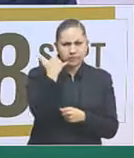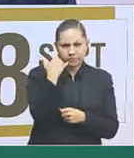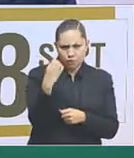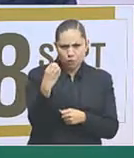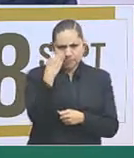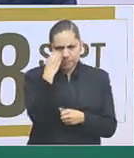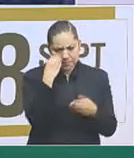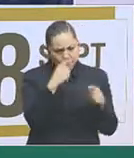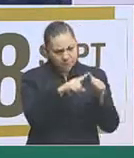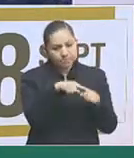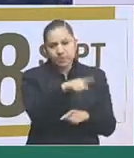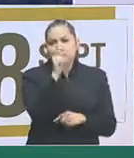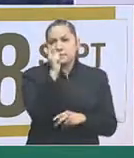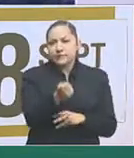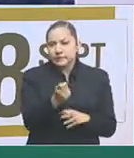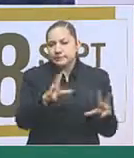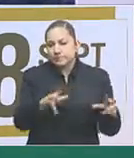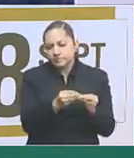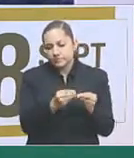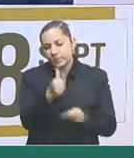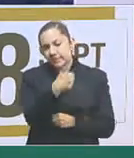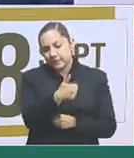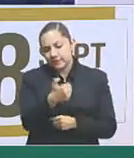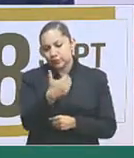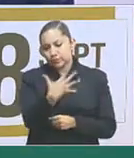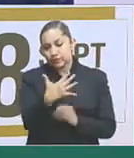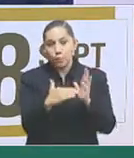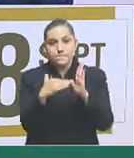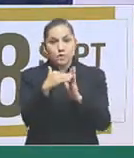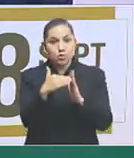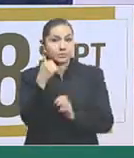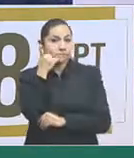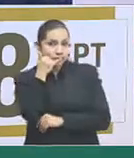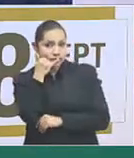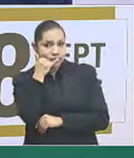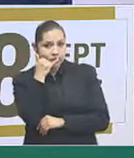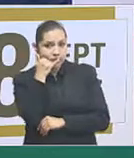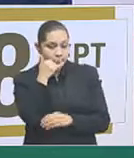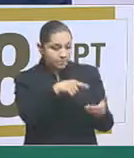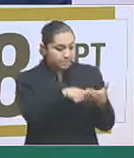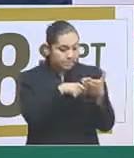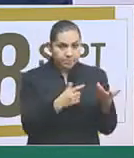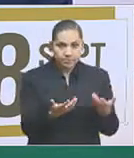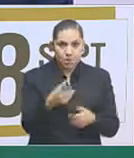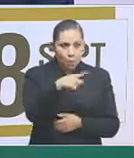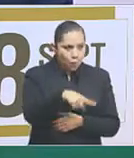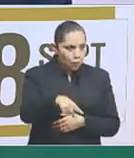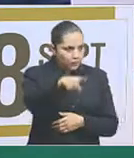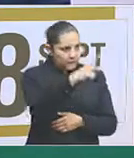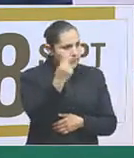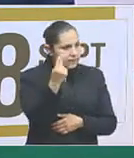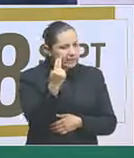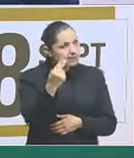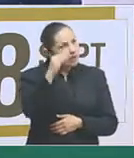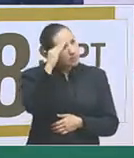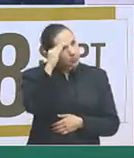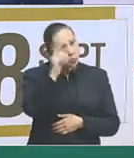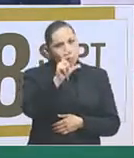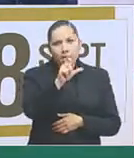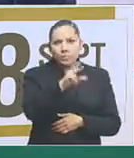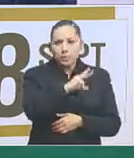605 millones de aparatos tenían ustedes que reflexionar cuándo fue la última vez que contestaron el teléfono de su casa